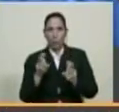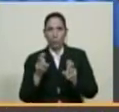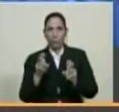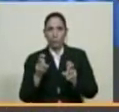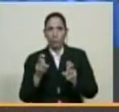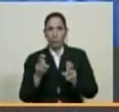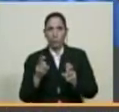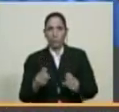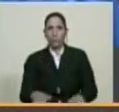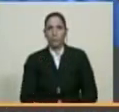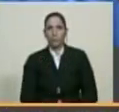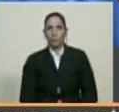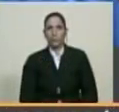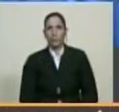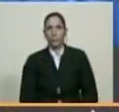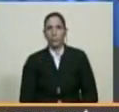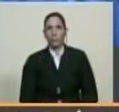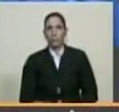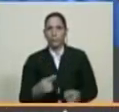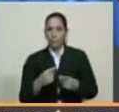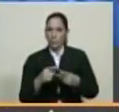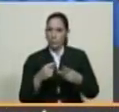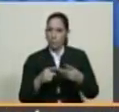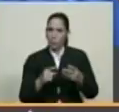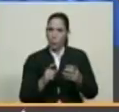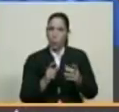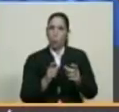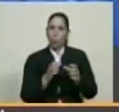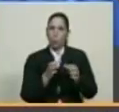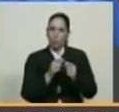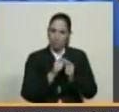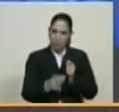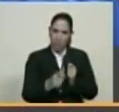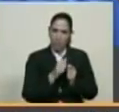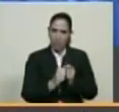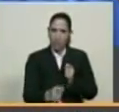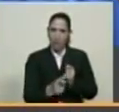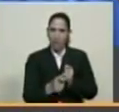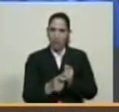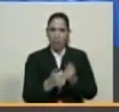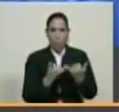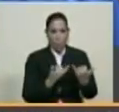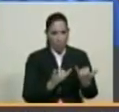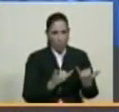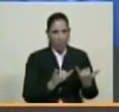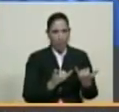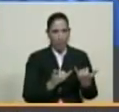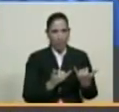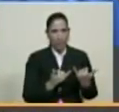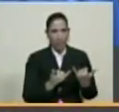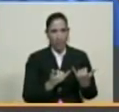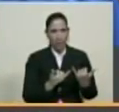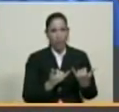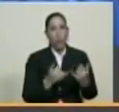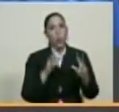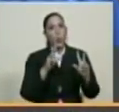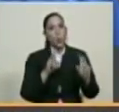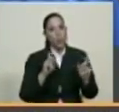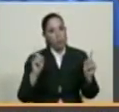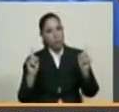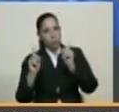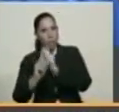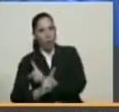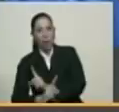entre ciertas piezas de billetes del cono actual con la familia de billetes y